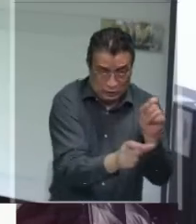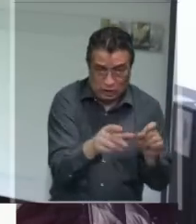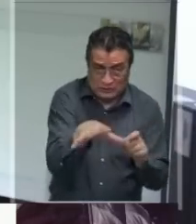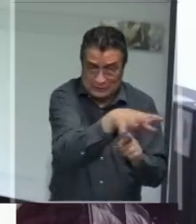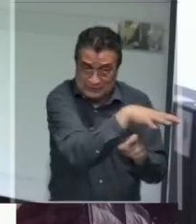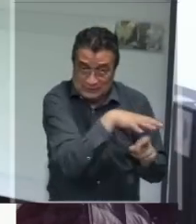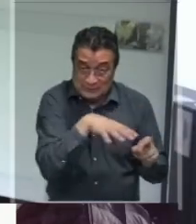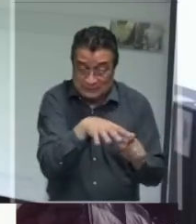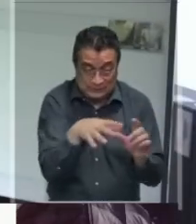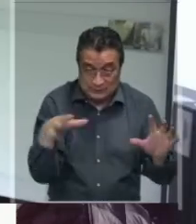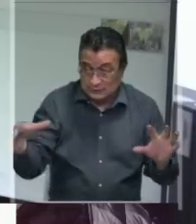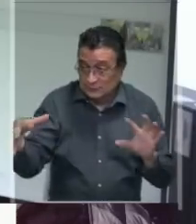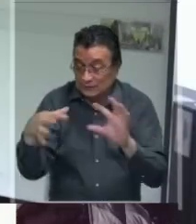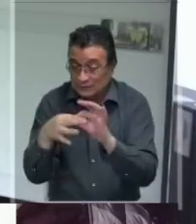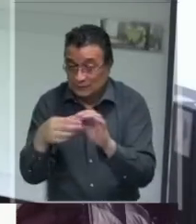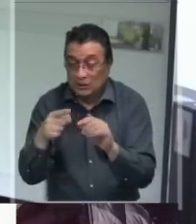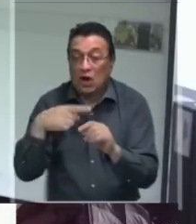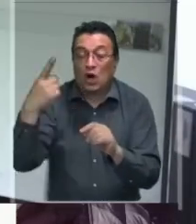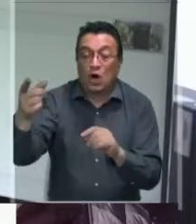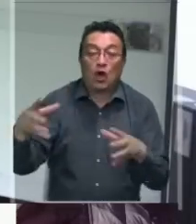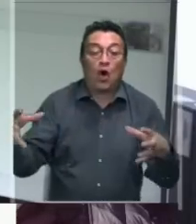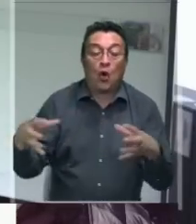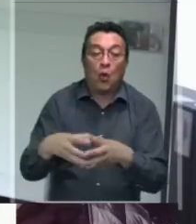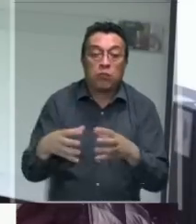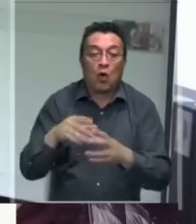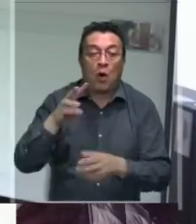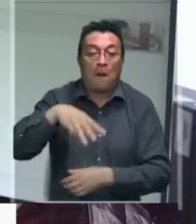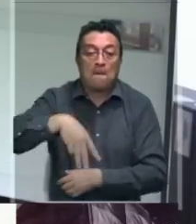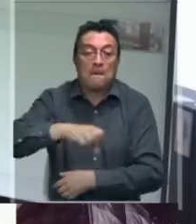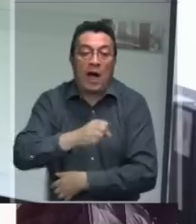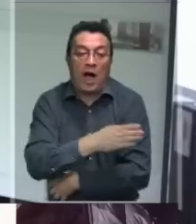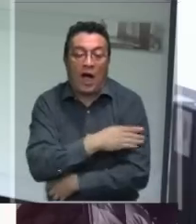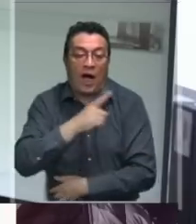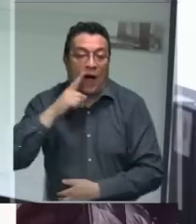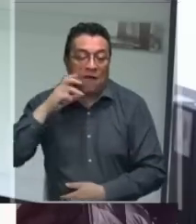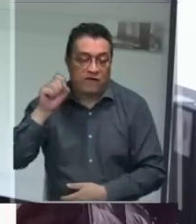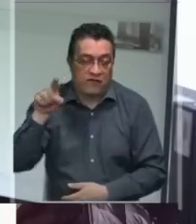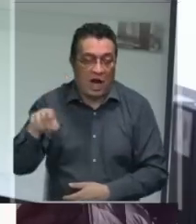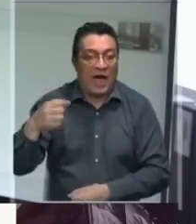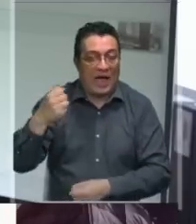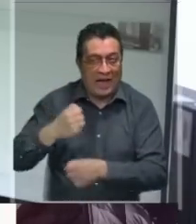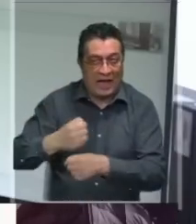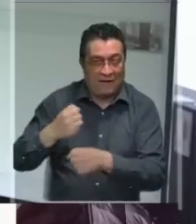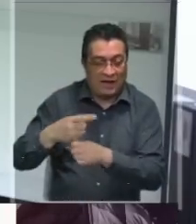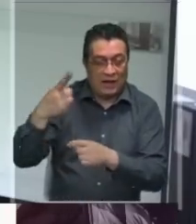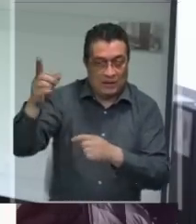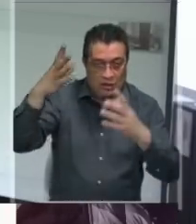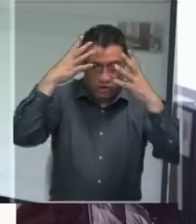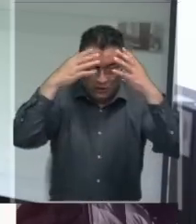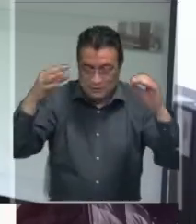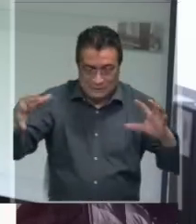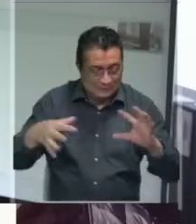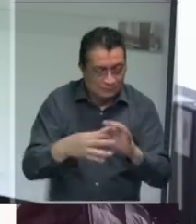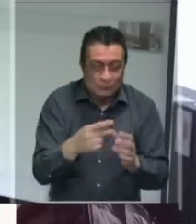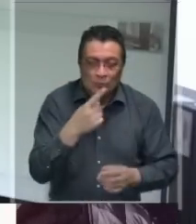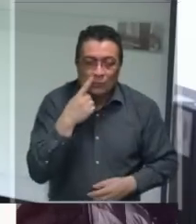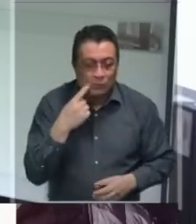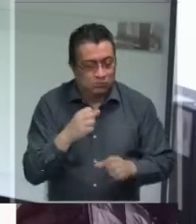con dichos grupos o mafias que operan en Países Bajos. No obstante que